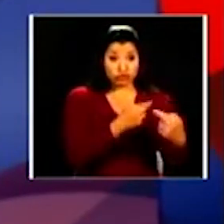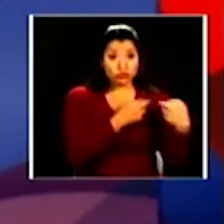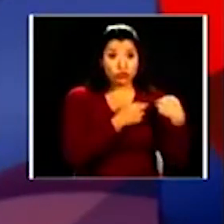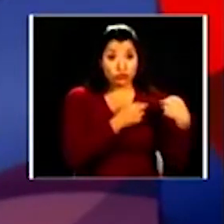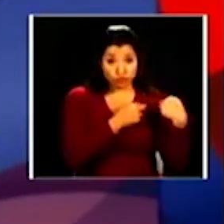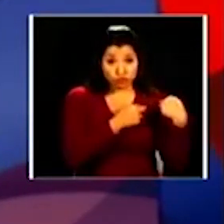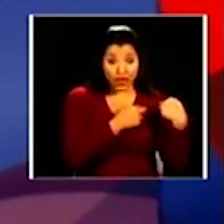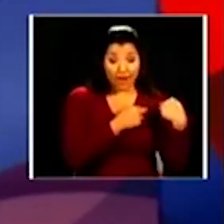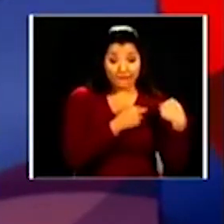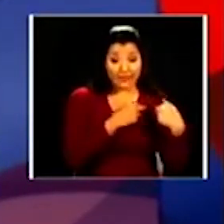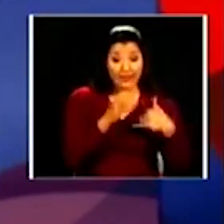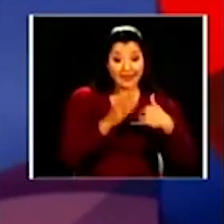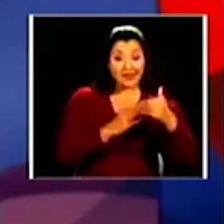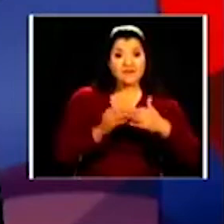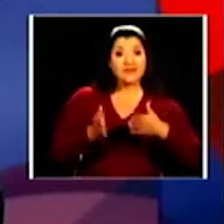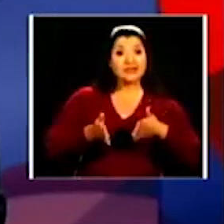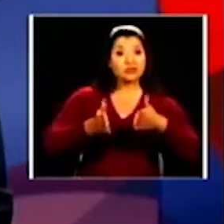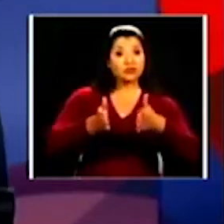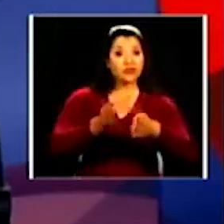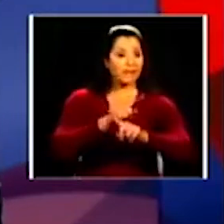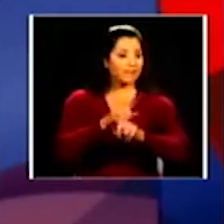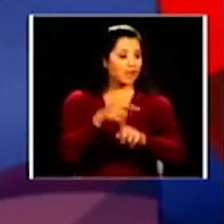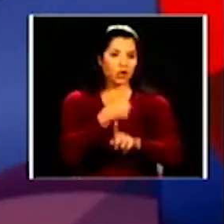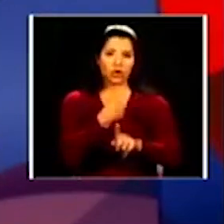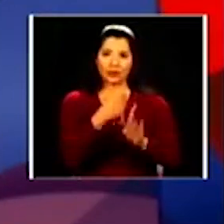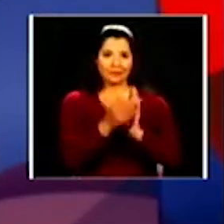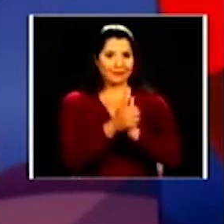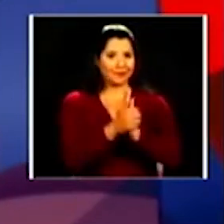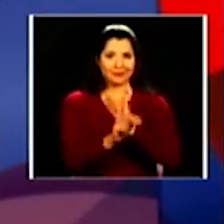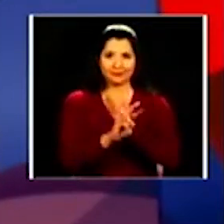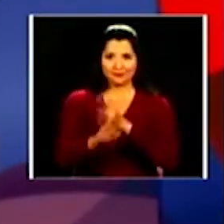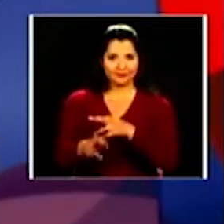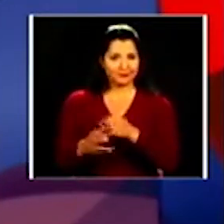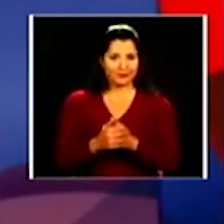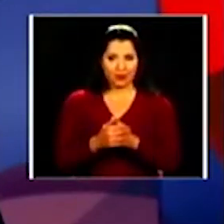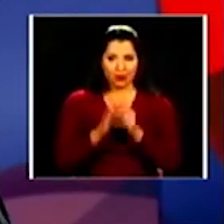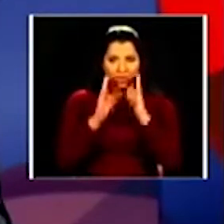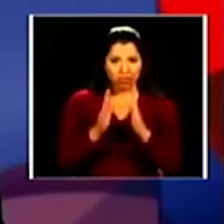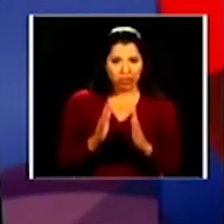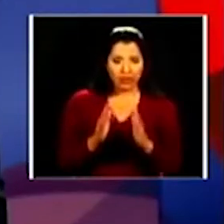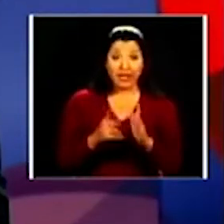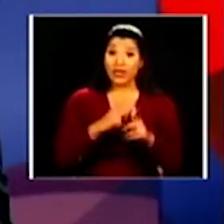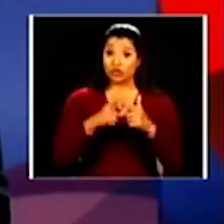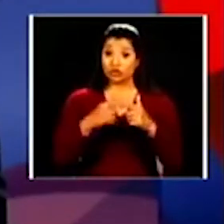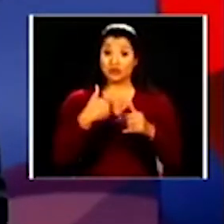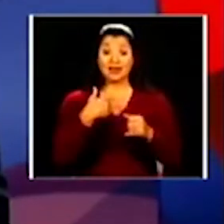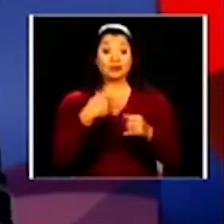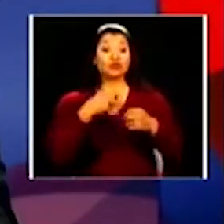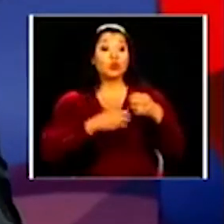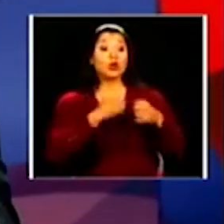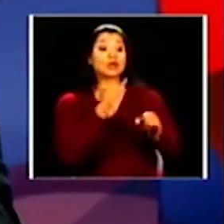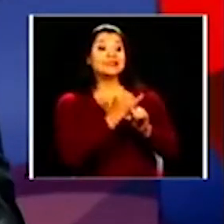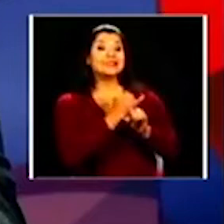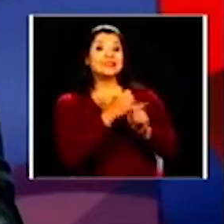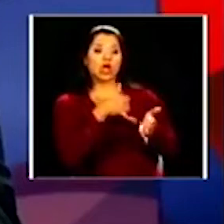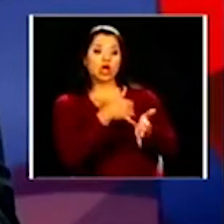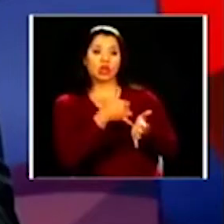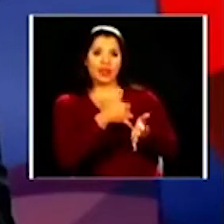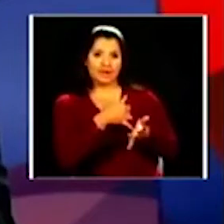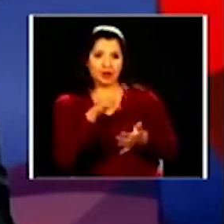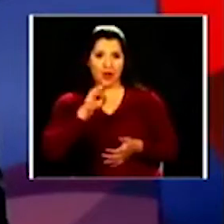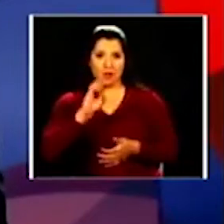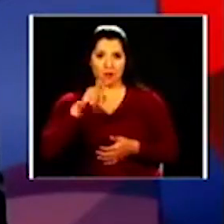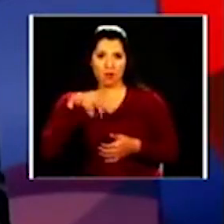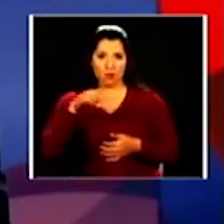la infraestructura vial sin capacidad de dar respuestas. Entonces tenemos un problema de una institucionalidad débil, MOP débil,